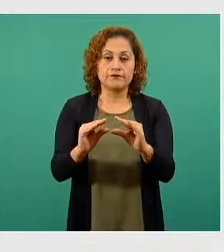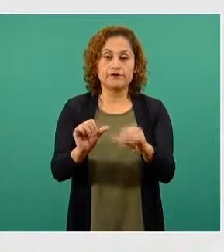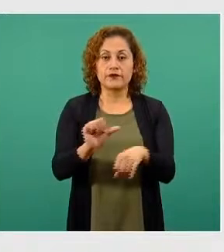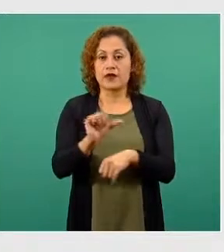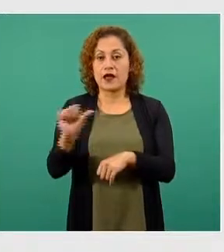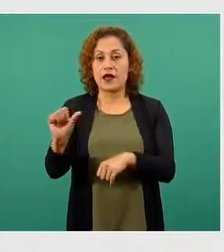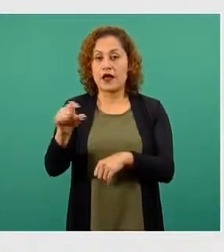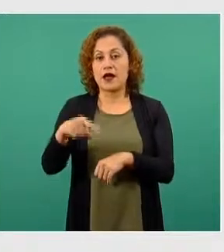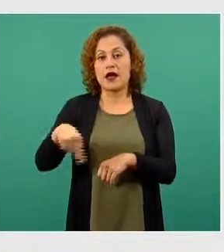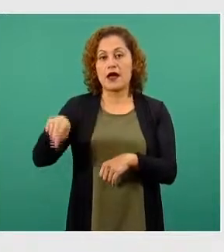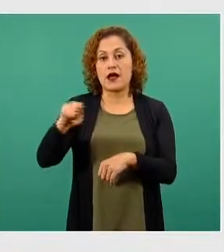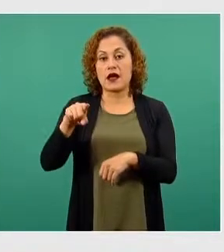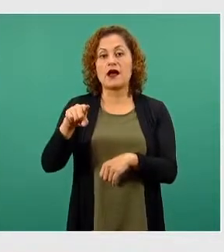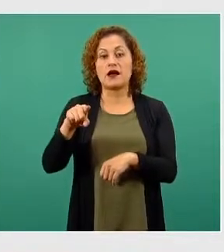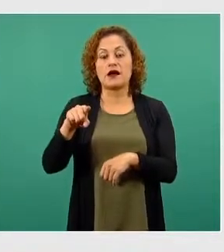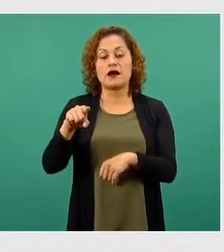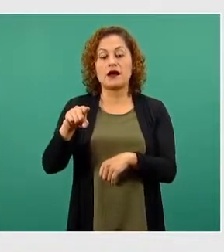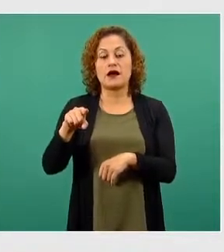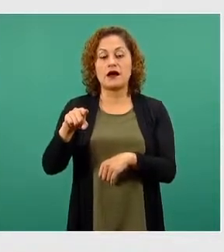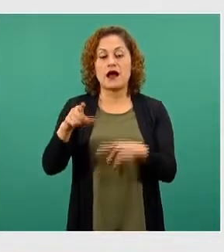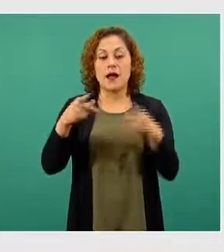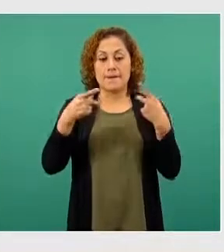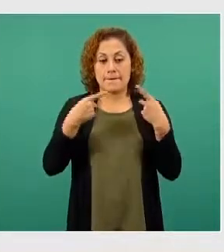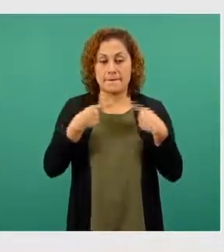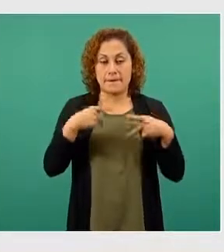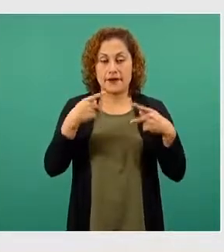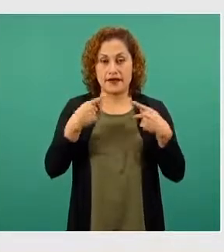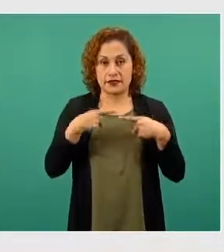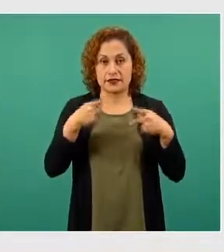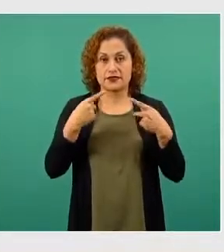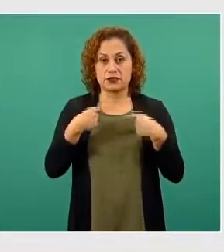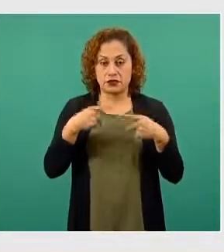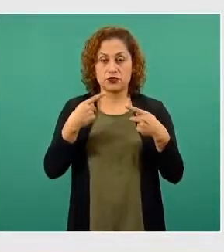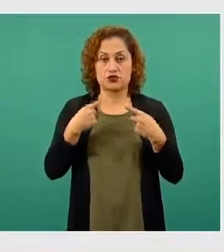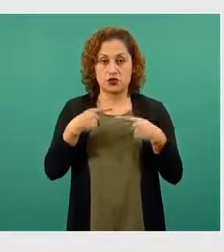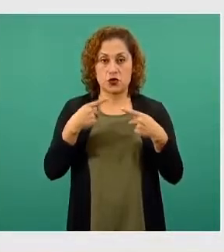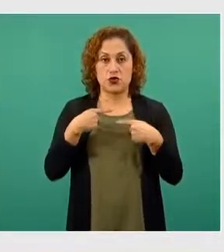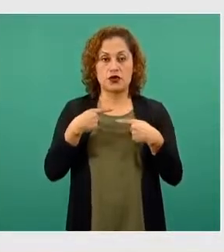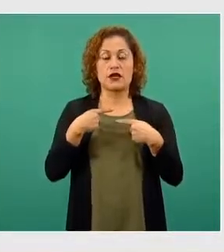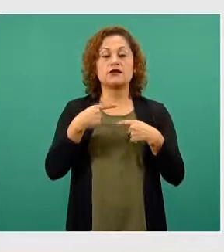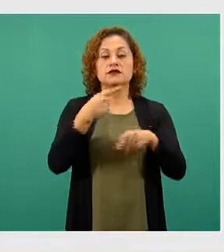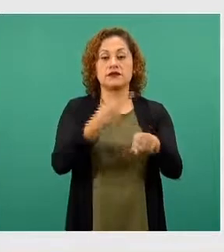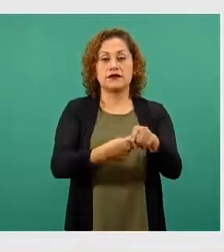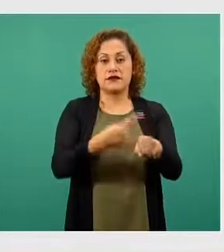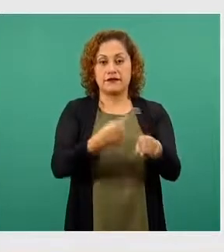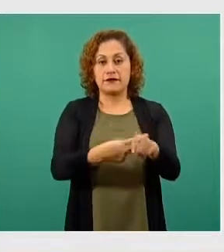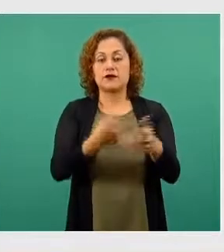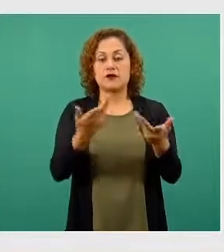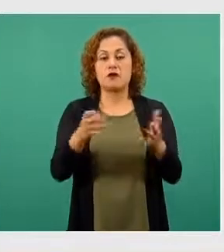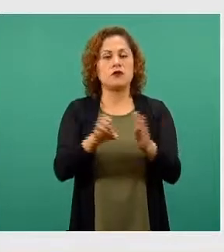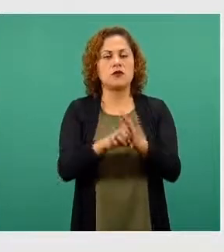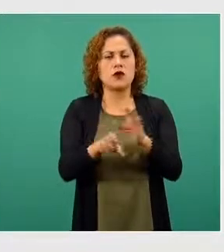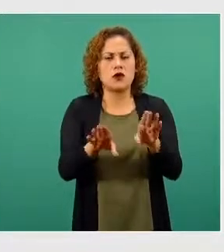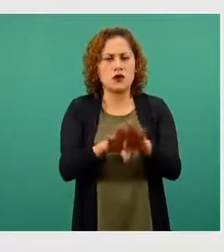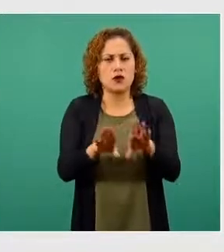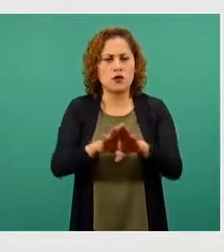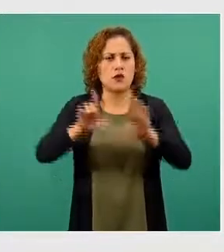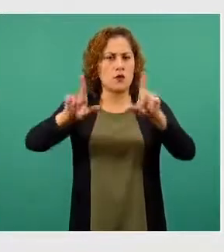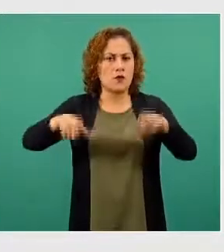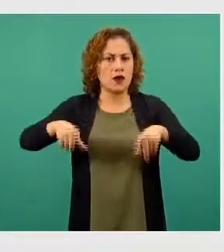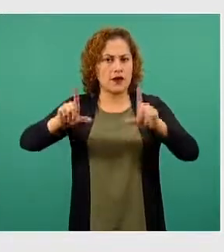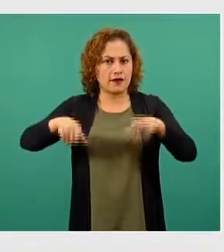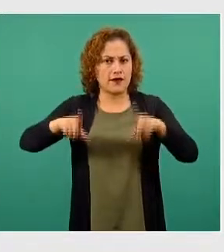grupo de pacientes en todo el país. ¿Y esto cómo lo hicimos? A través de diferentes plataformas que, como ustedes lo